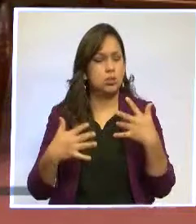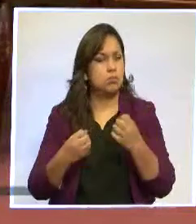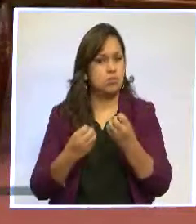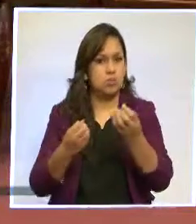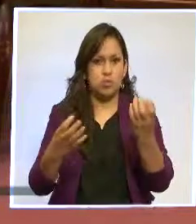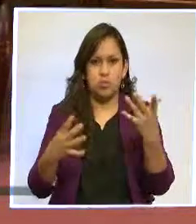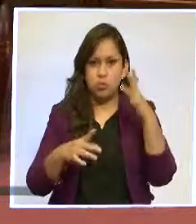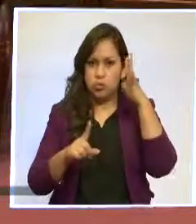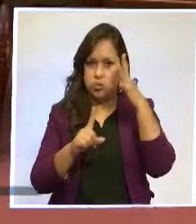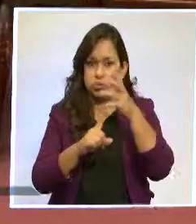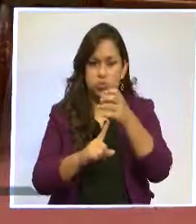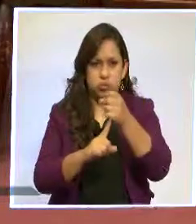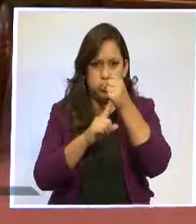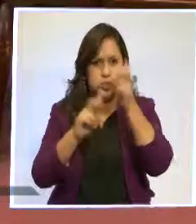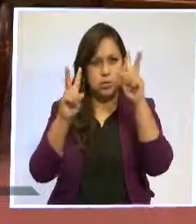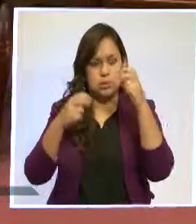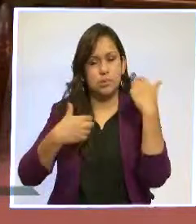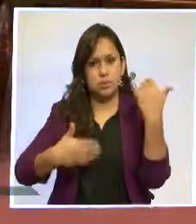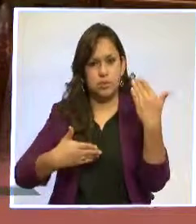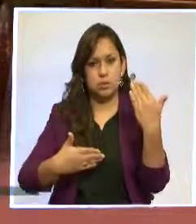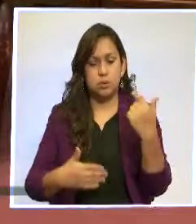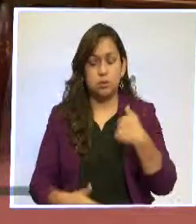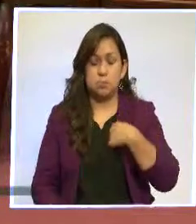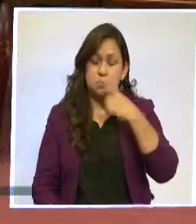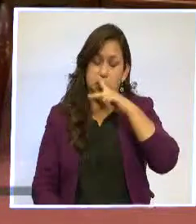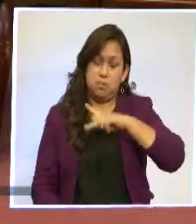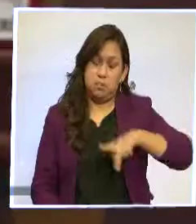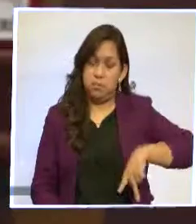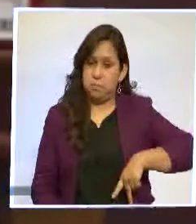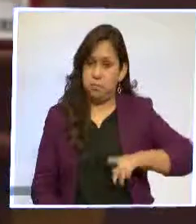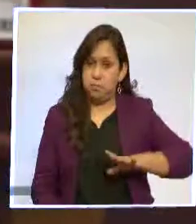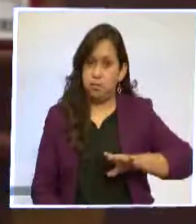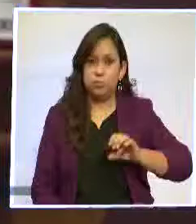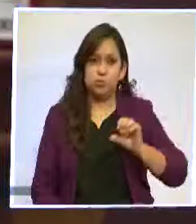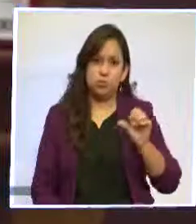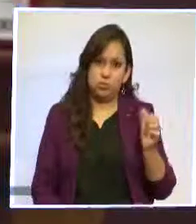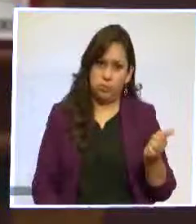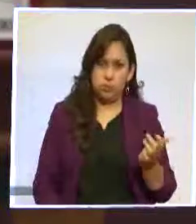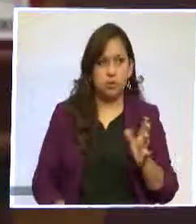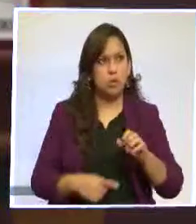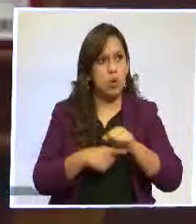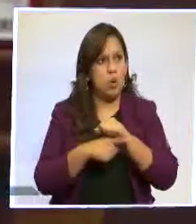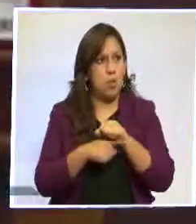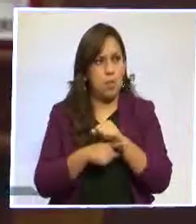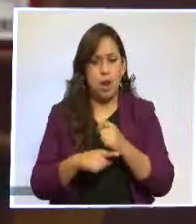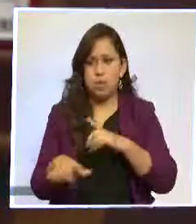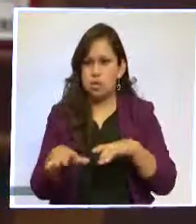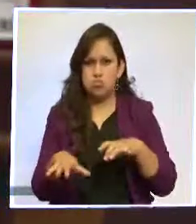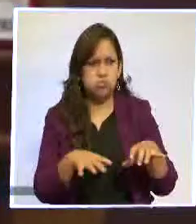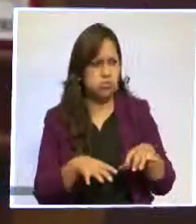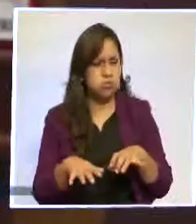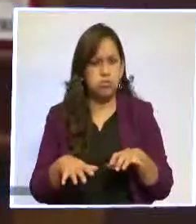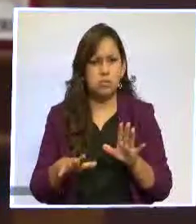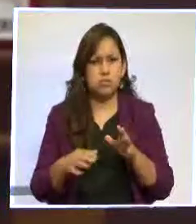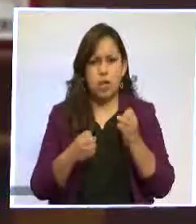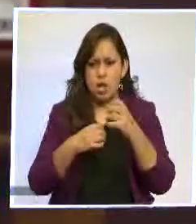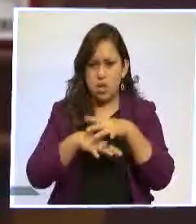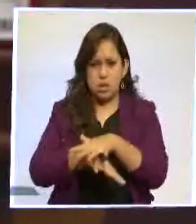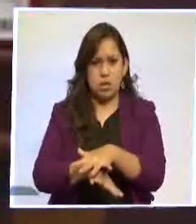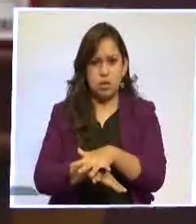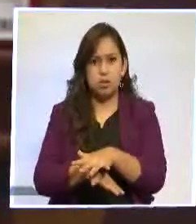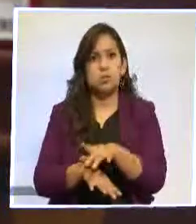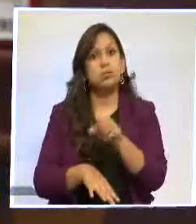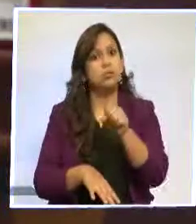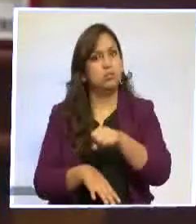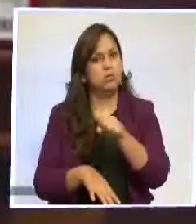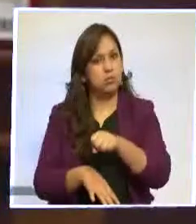materia política. Desde mi punto de vista, desde el otro lado, desde la parte mucho más práctica, operativa de la integración, yo creo que hay un momento